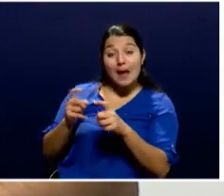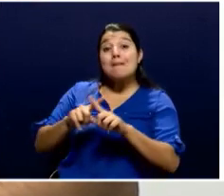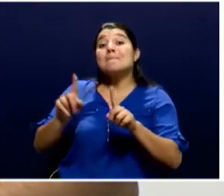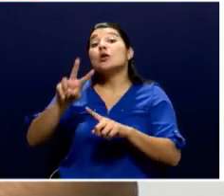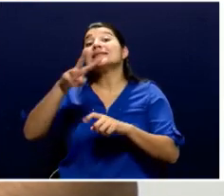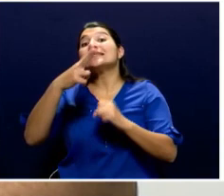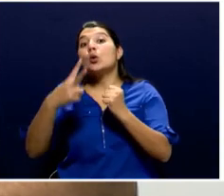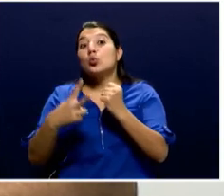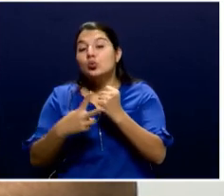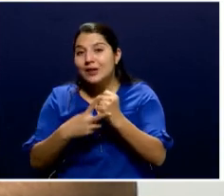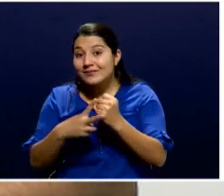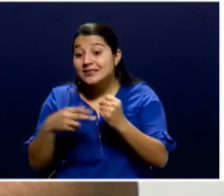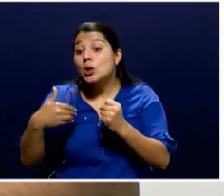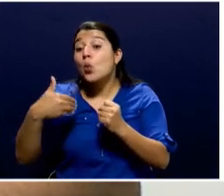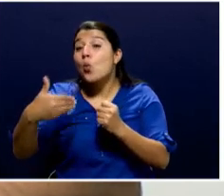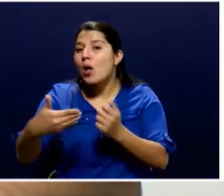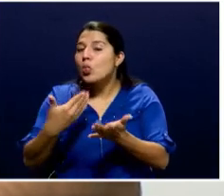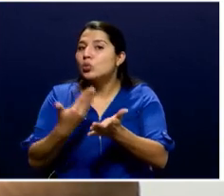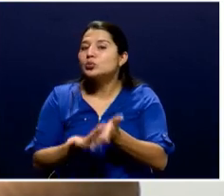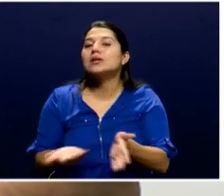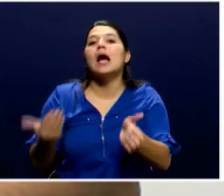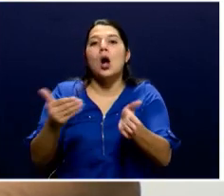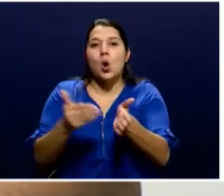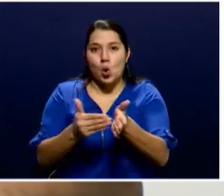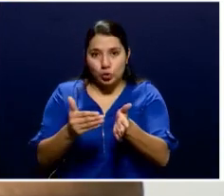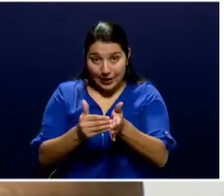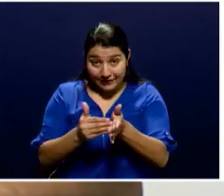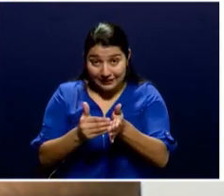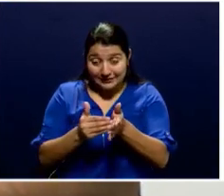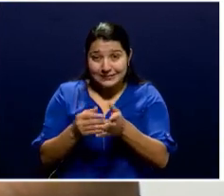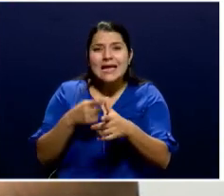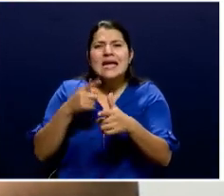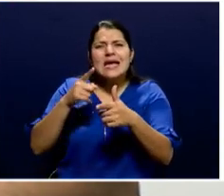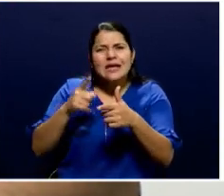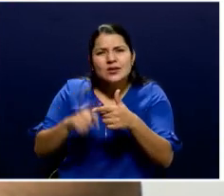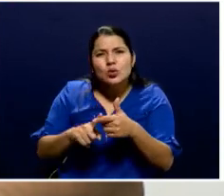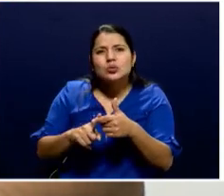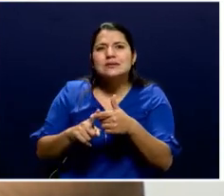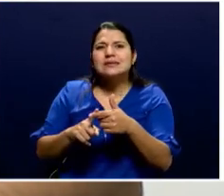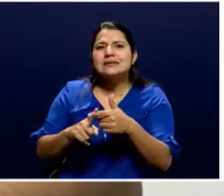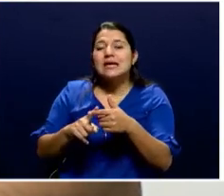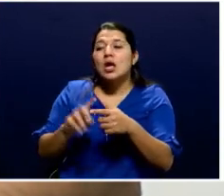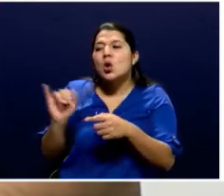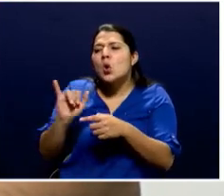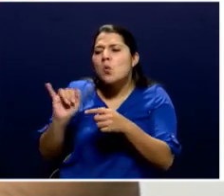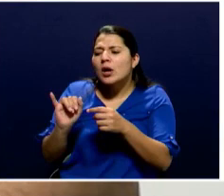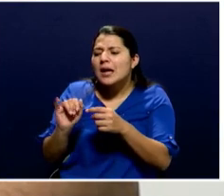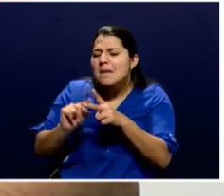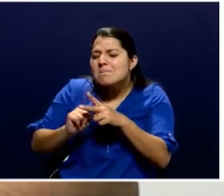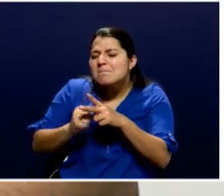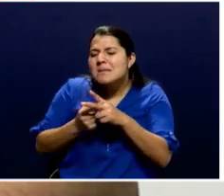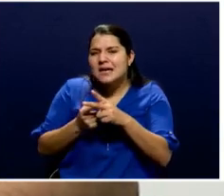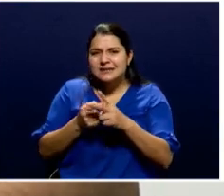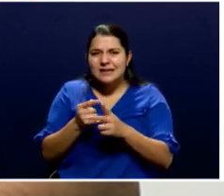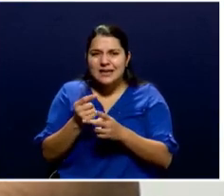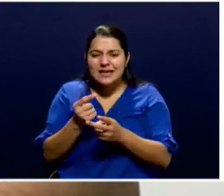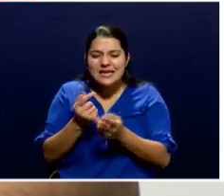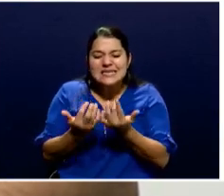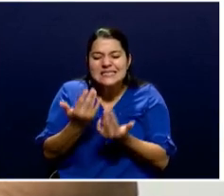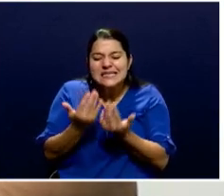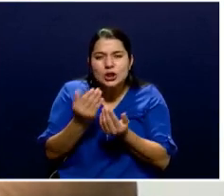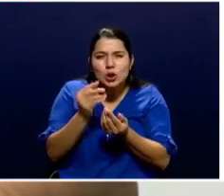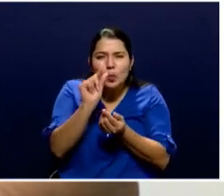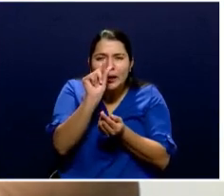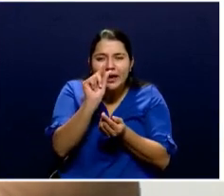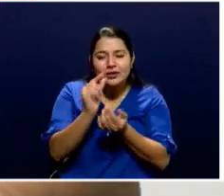lo que vendría es que nuevamente empiecen como pequeños incendios, ¿verdad? Entonces estos pequeños incendios